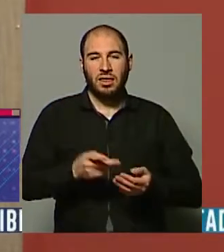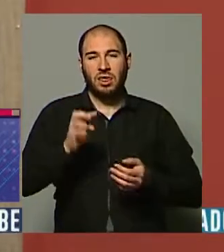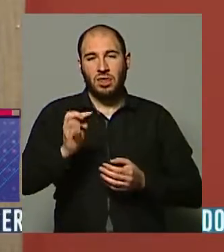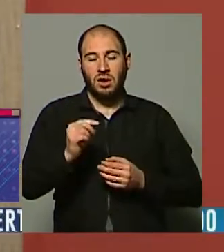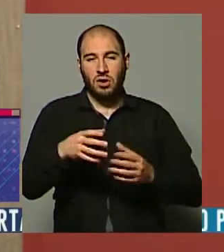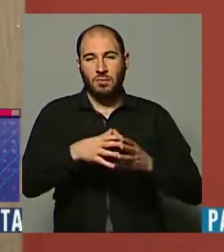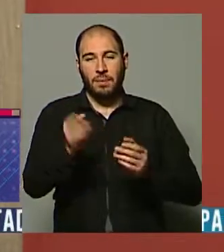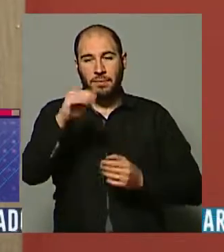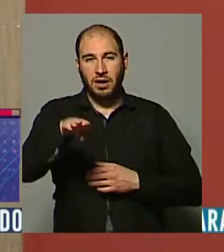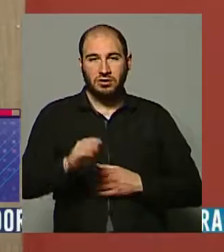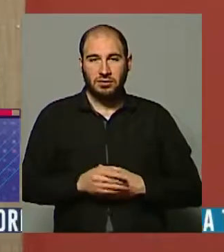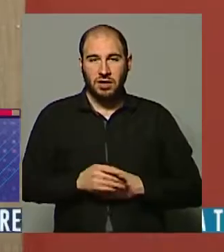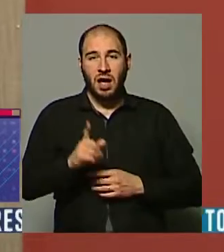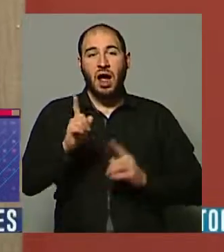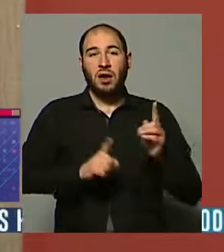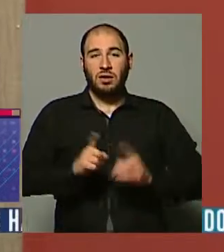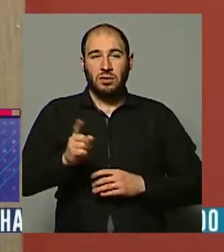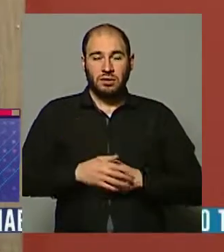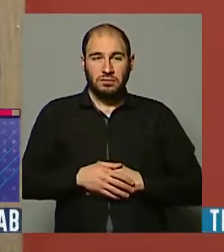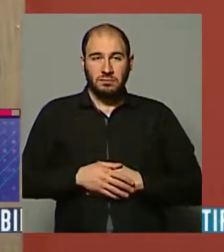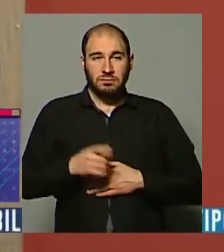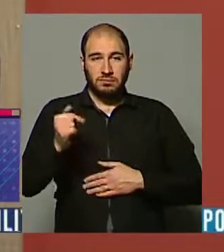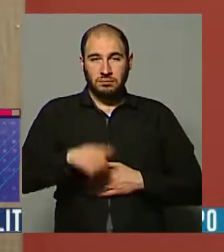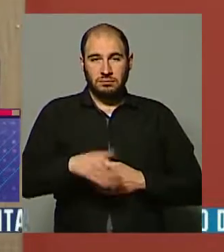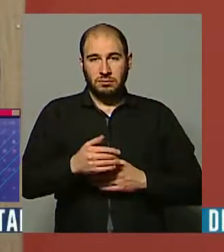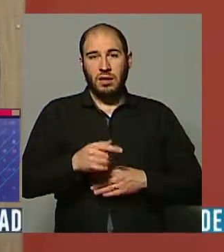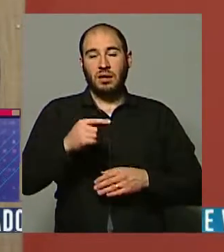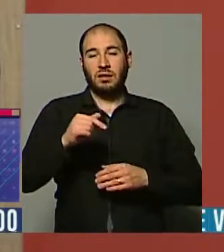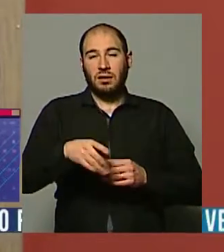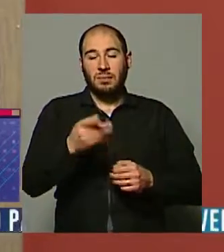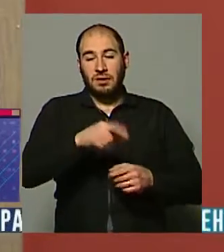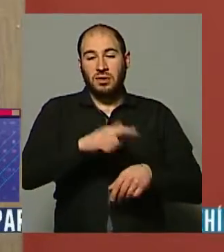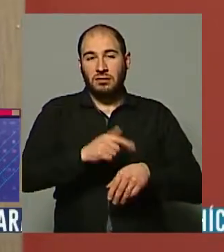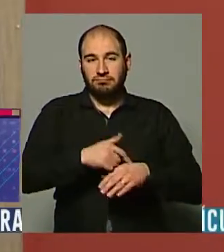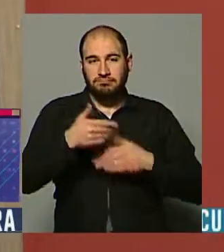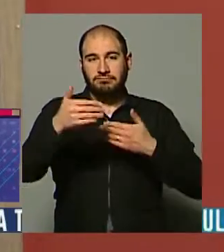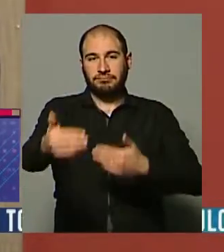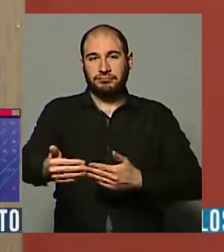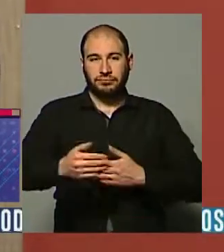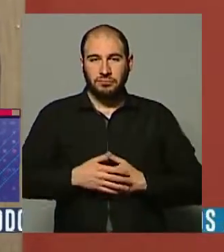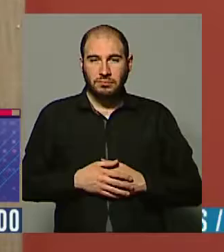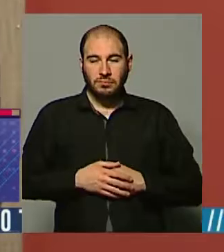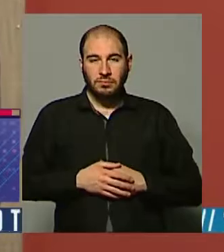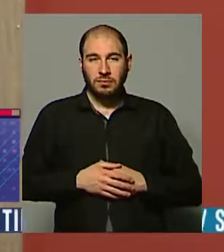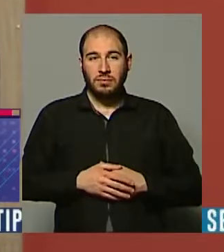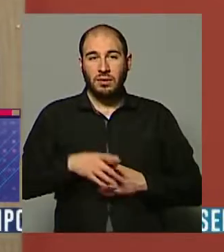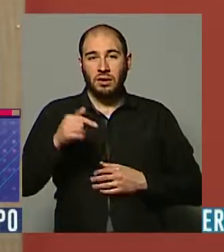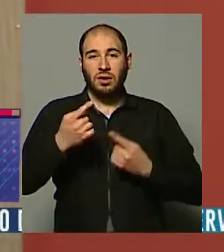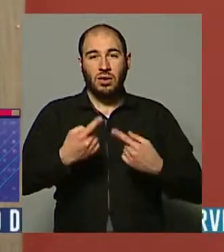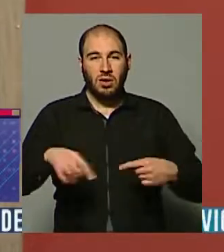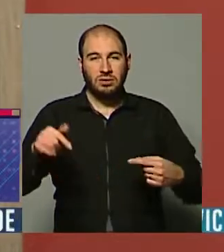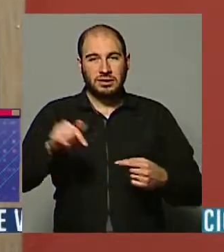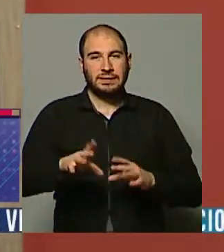de las entidades bancarias y algunas de ellas tuvieran que extender el plazo de atención al público, con lo cual sigue siendo una